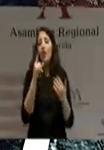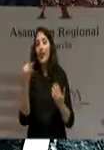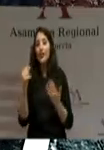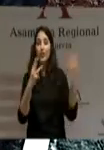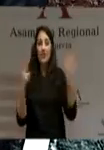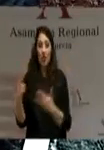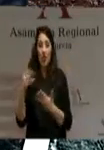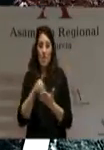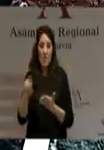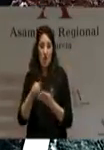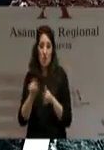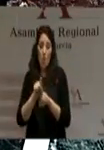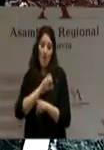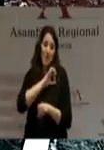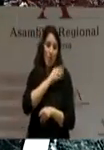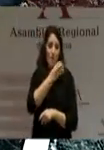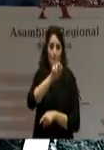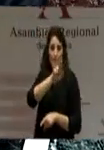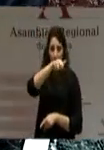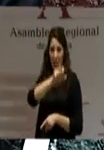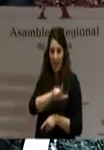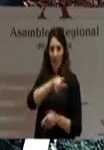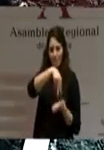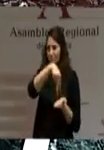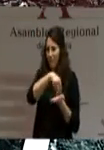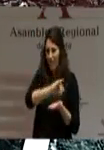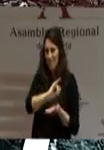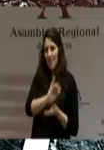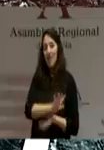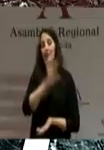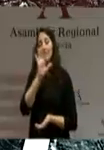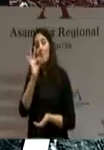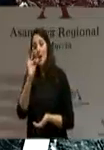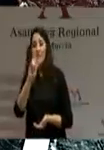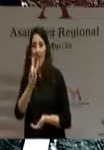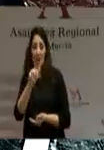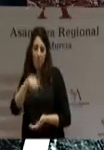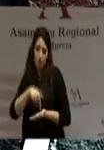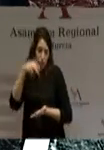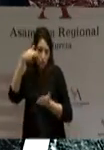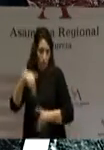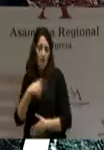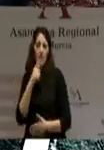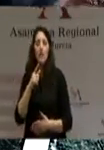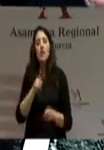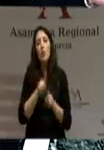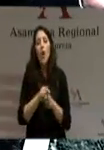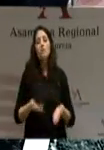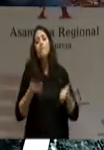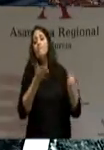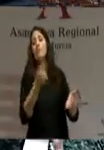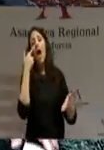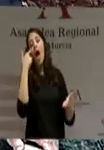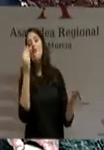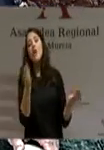millones, tanto el señor Bernal, aquí presente, y el ausente señor Valcárcel, en el limbo. Dijeron que eso no computaba